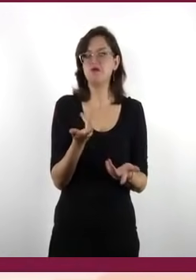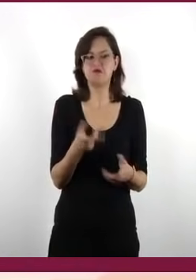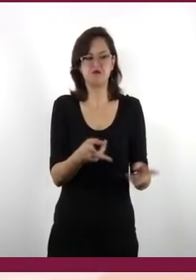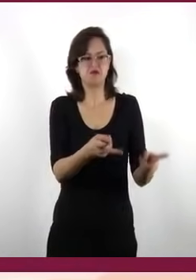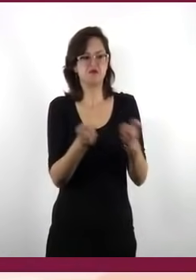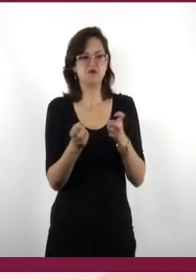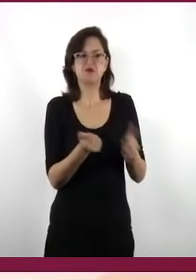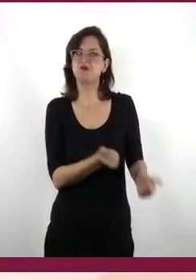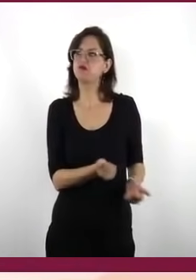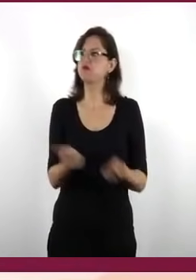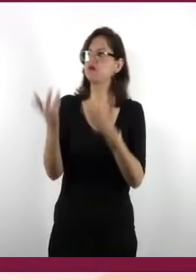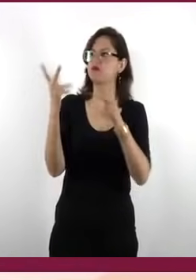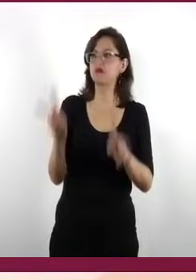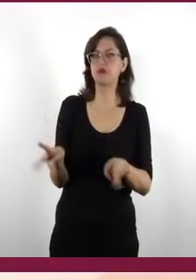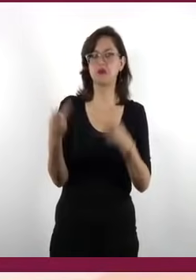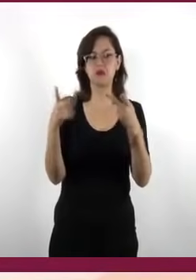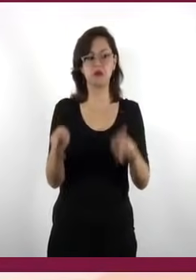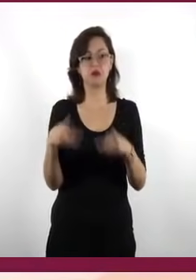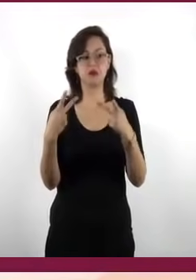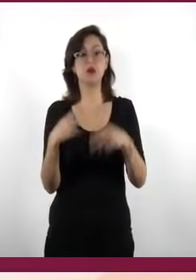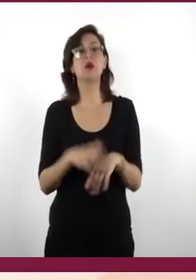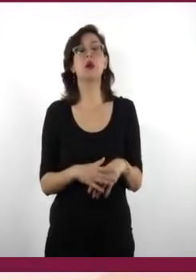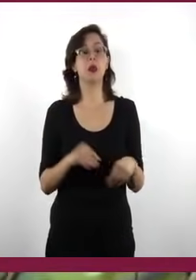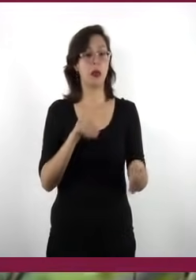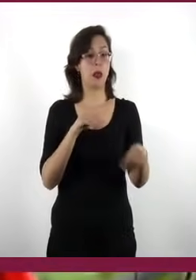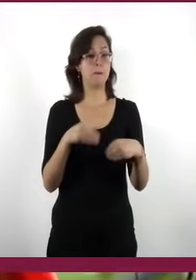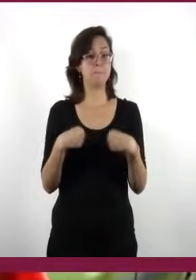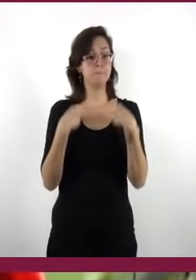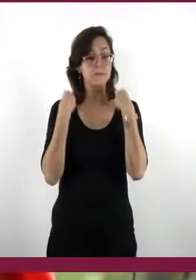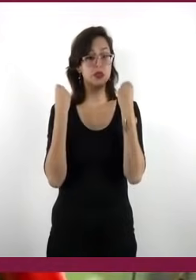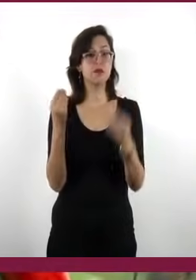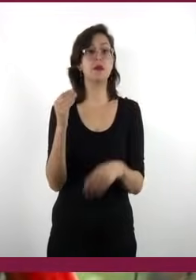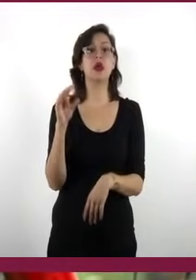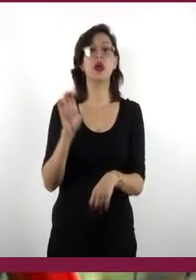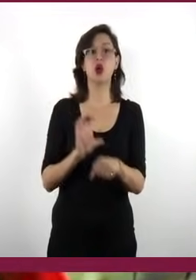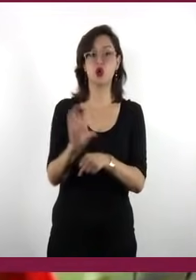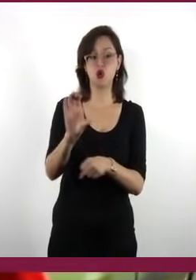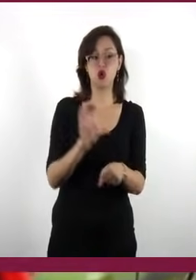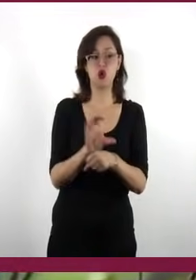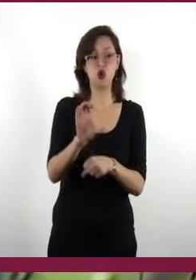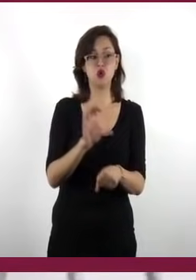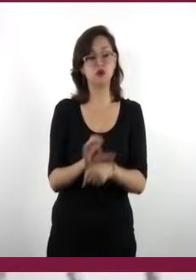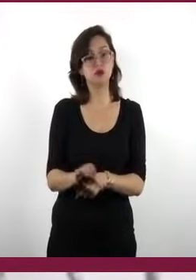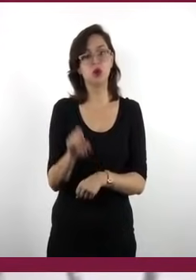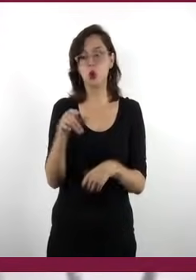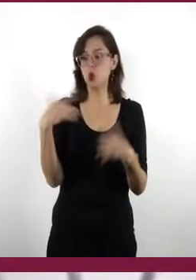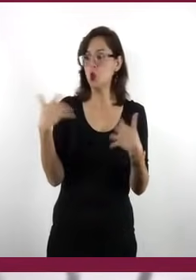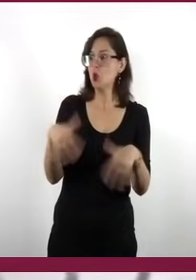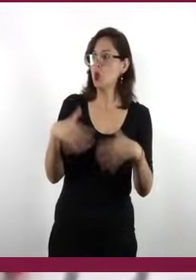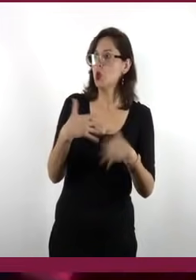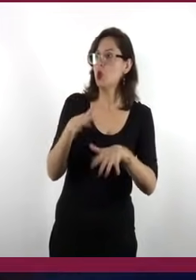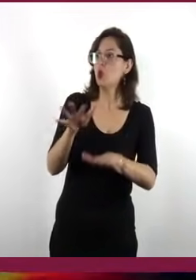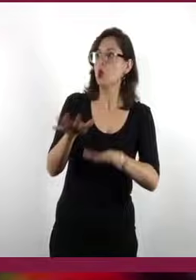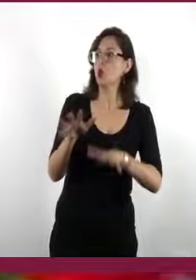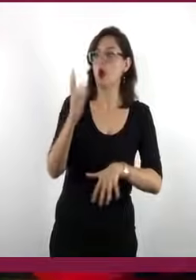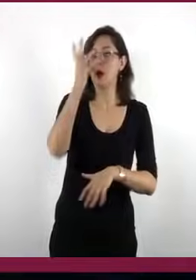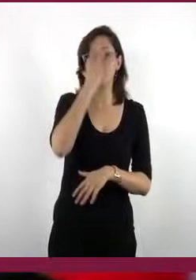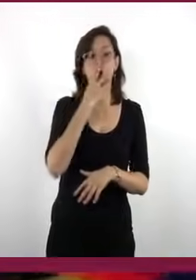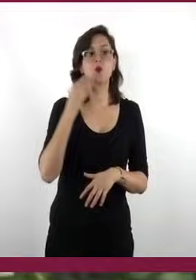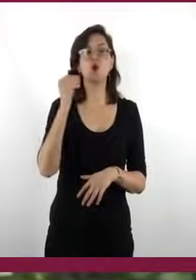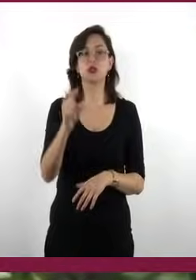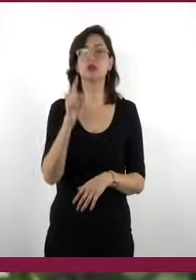roja habita los bosques tropicales de Colombia. Por considerarla una especie exótica, los traficantes la